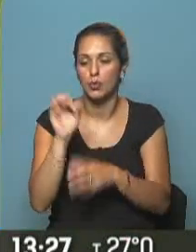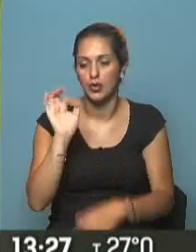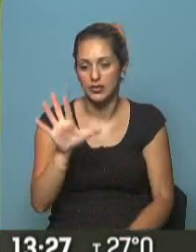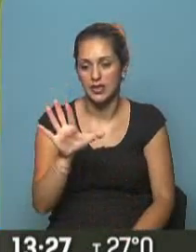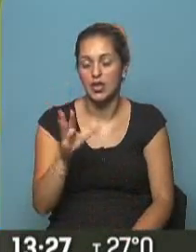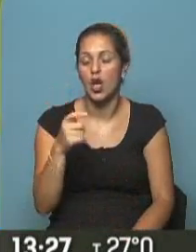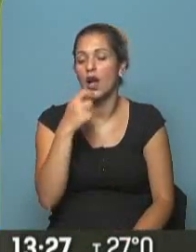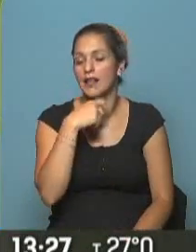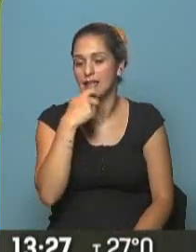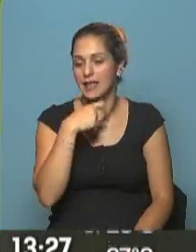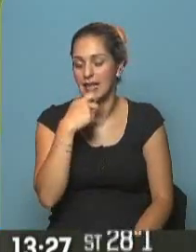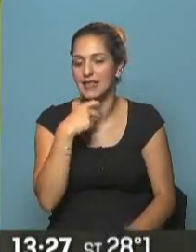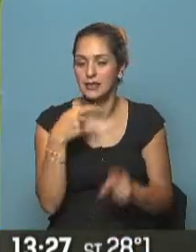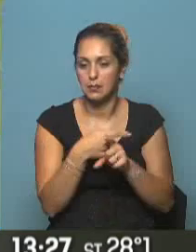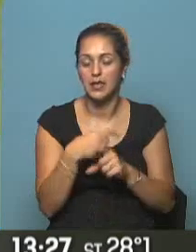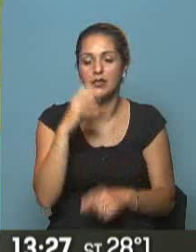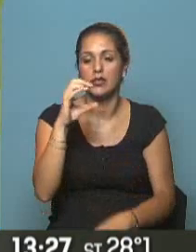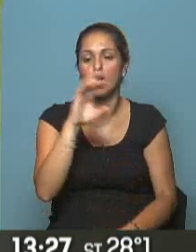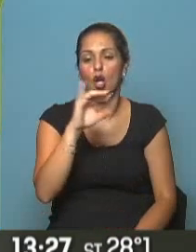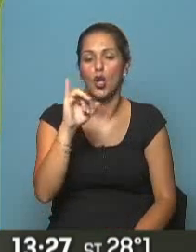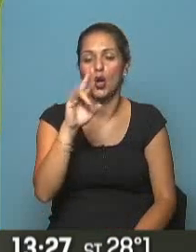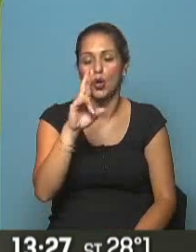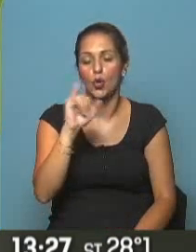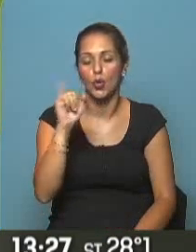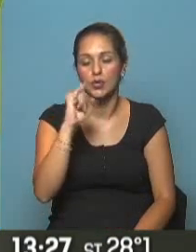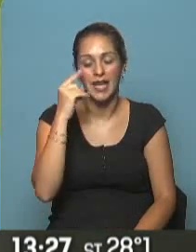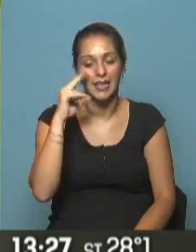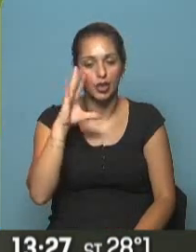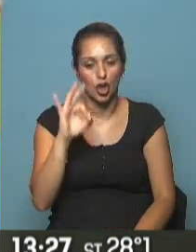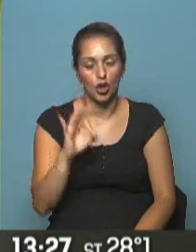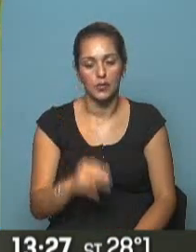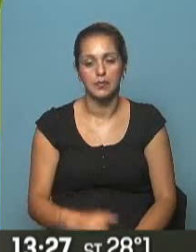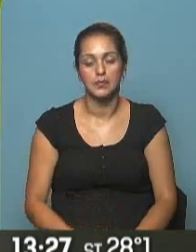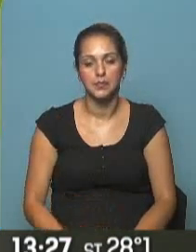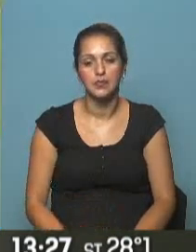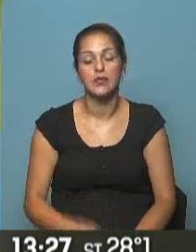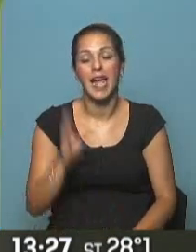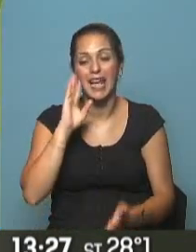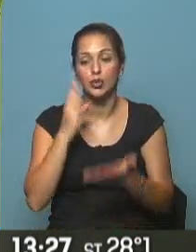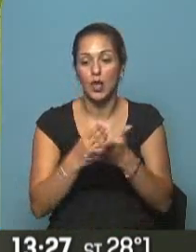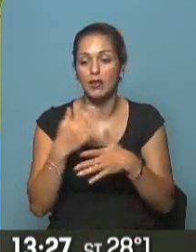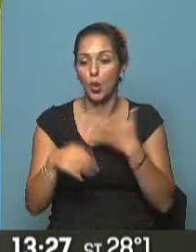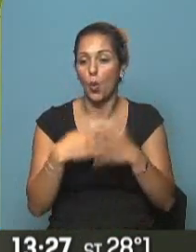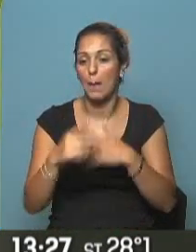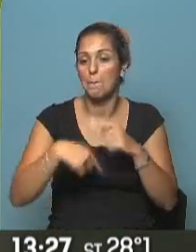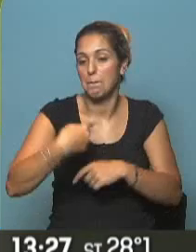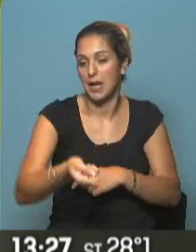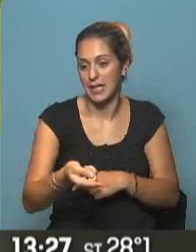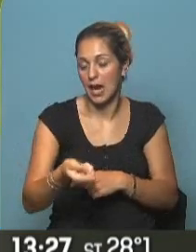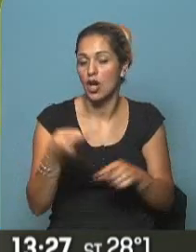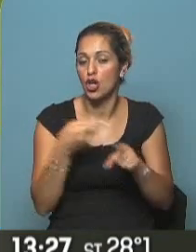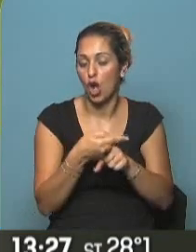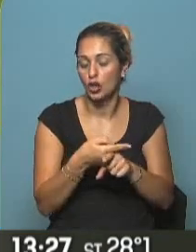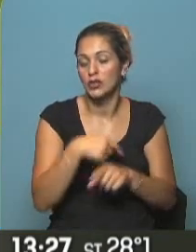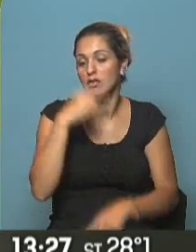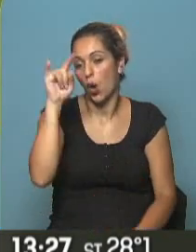la Academia frente a Cruzeiro. Completa de este grupo Vasco da Gama, Universidad de Chile. Estudiantes juega mañana contra Nacional